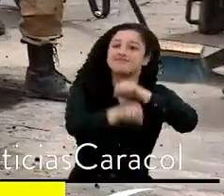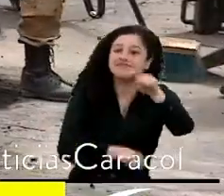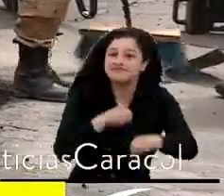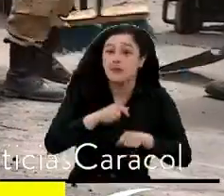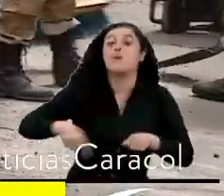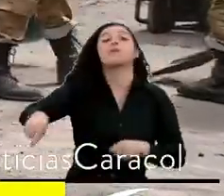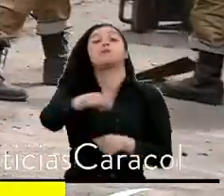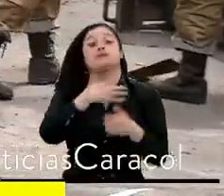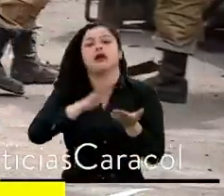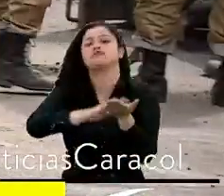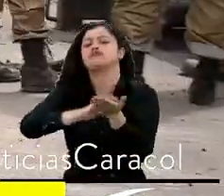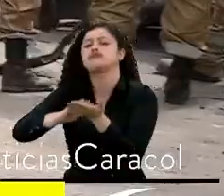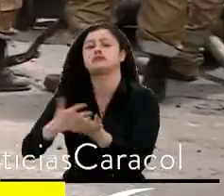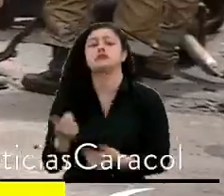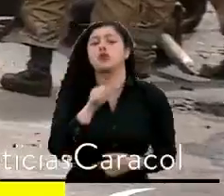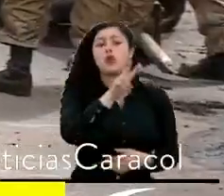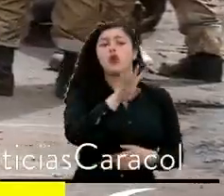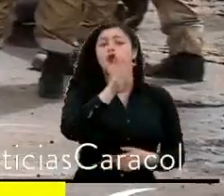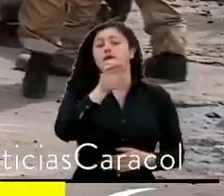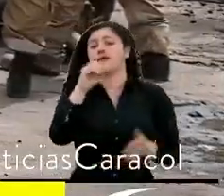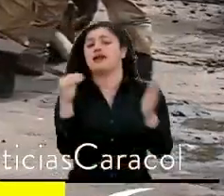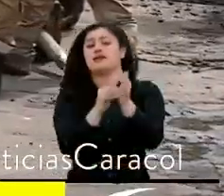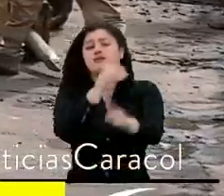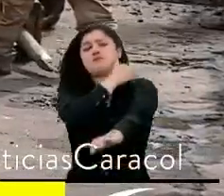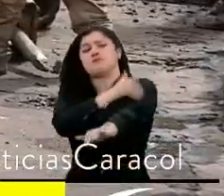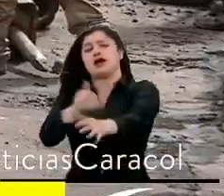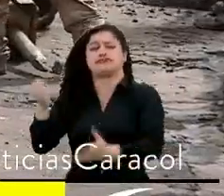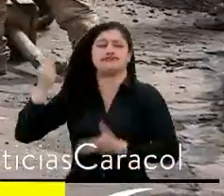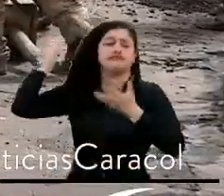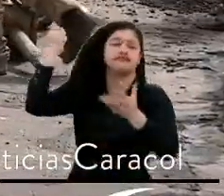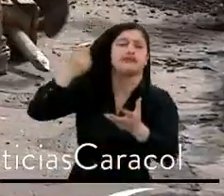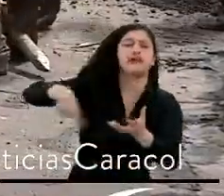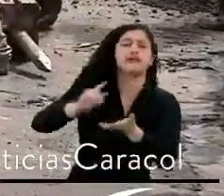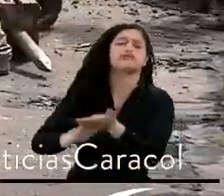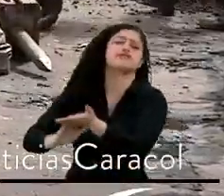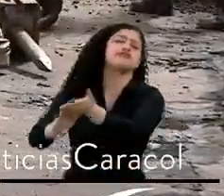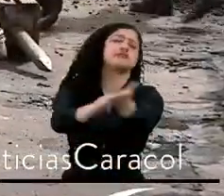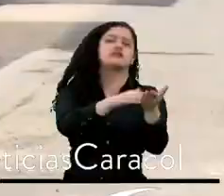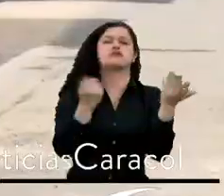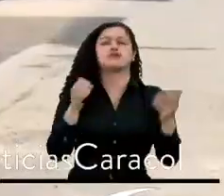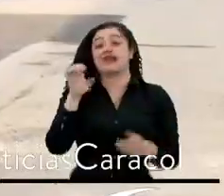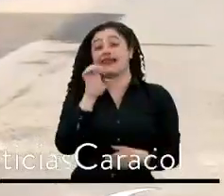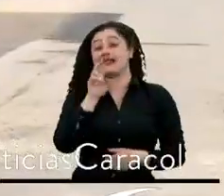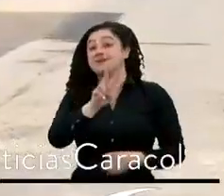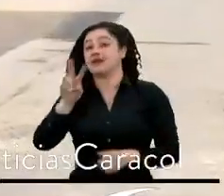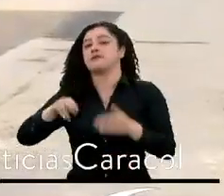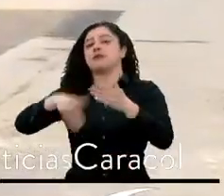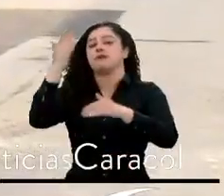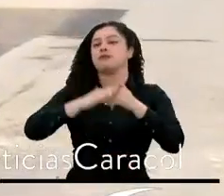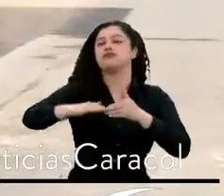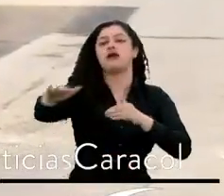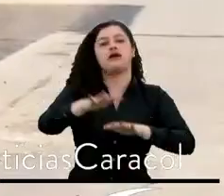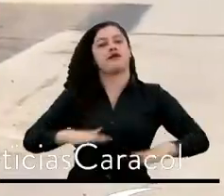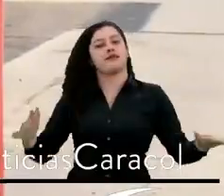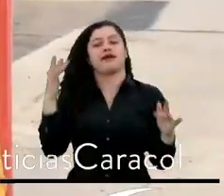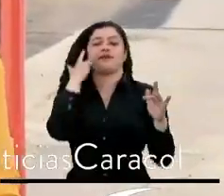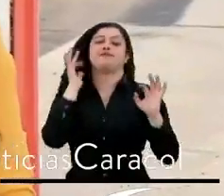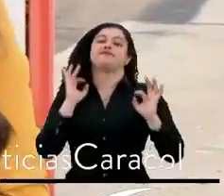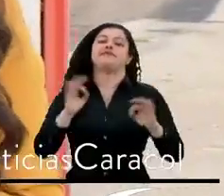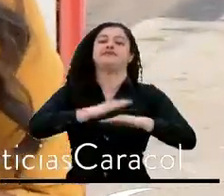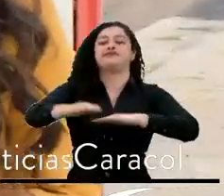millones de pesos, se espera que para el 22 de enero Bogotá tenga una mejor malla vial. Hasta la